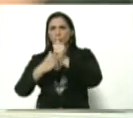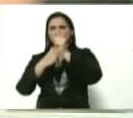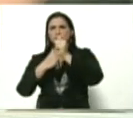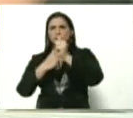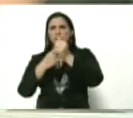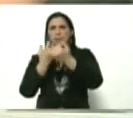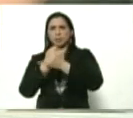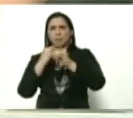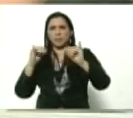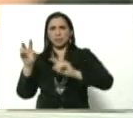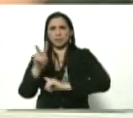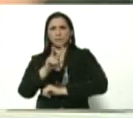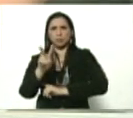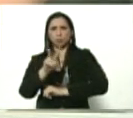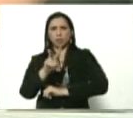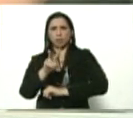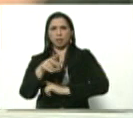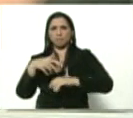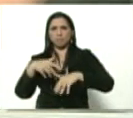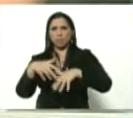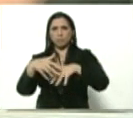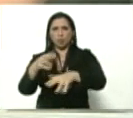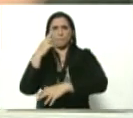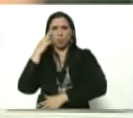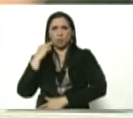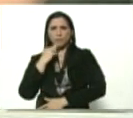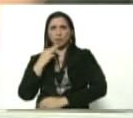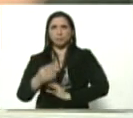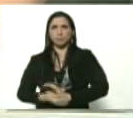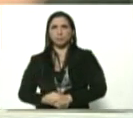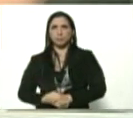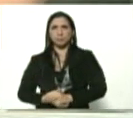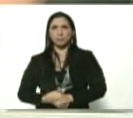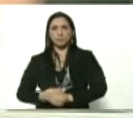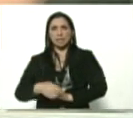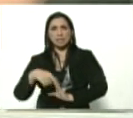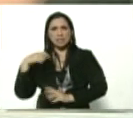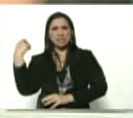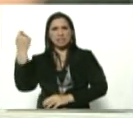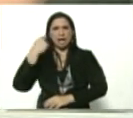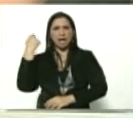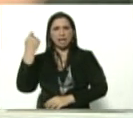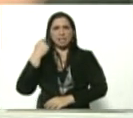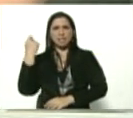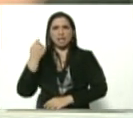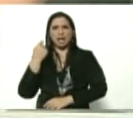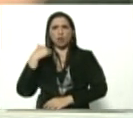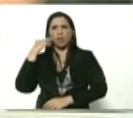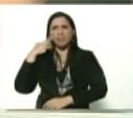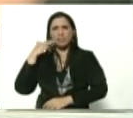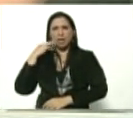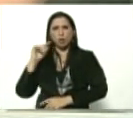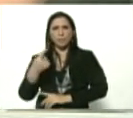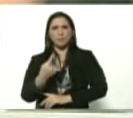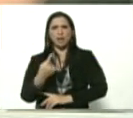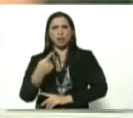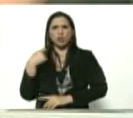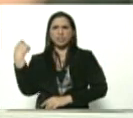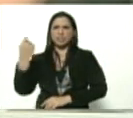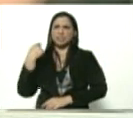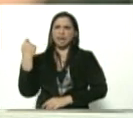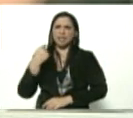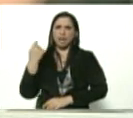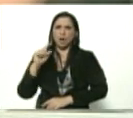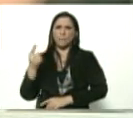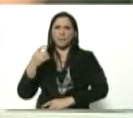la independencia, del ejército de Bolívar, un llanero, el negro primero, llanero de a pie, iba primero con la